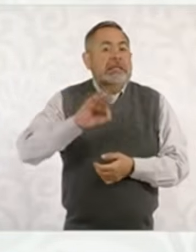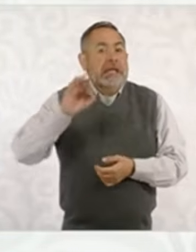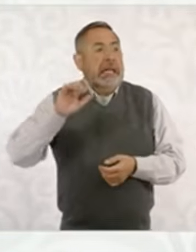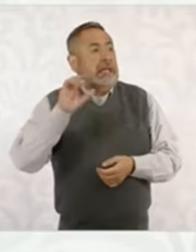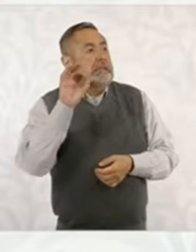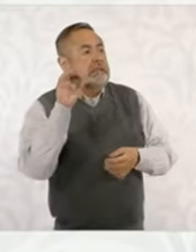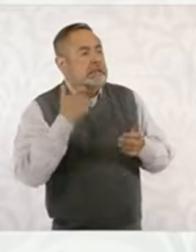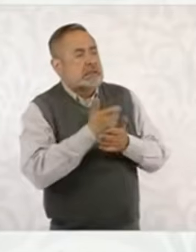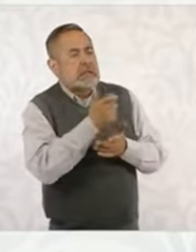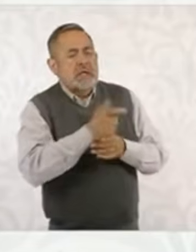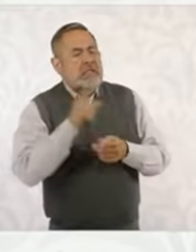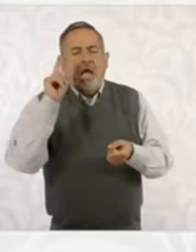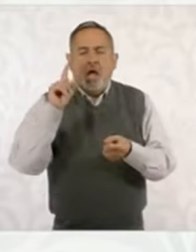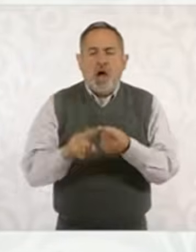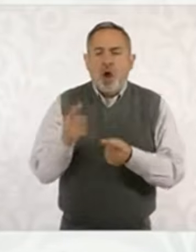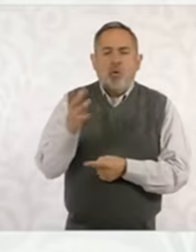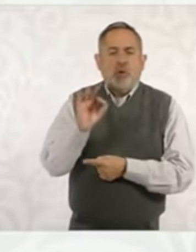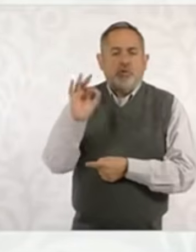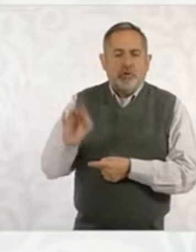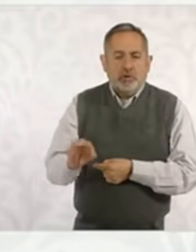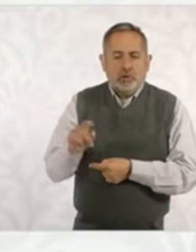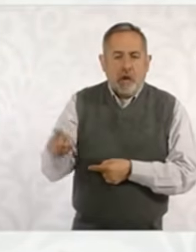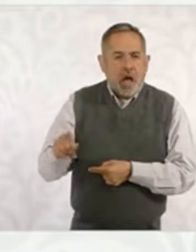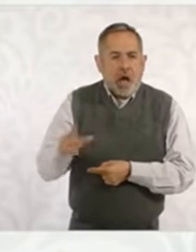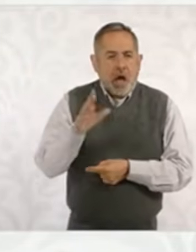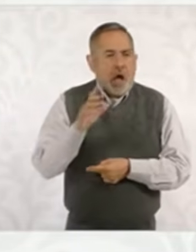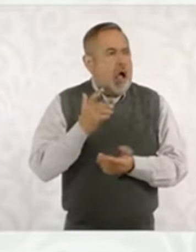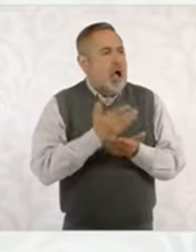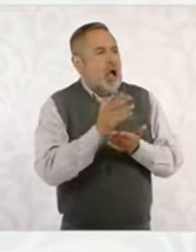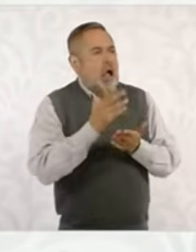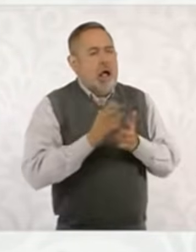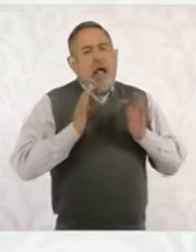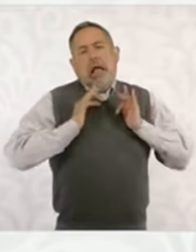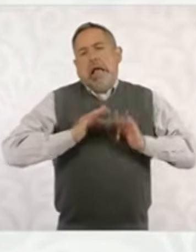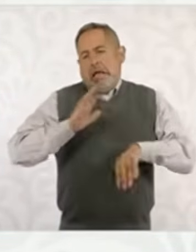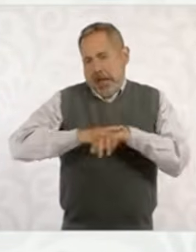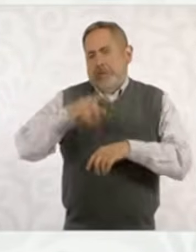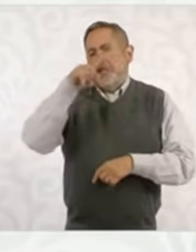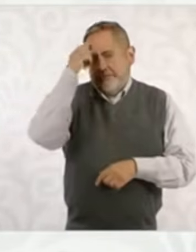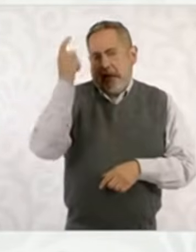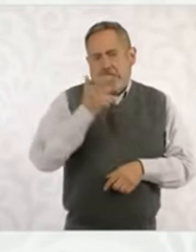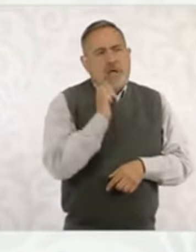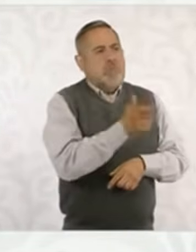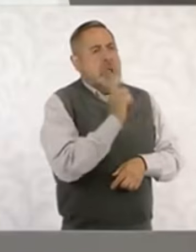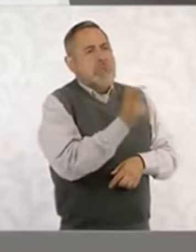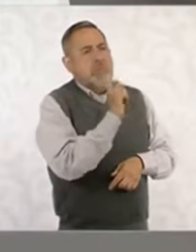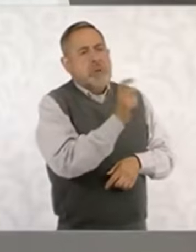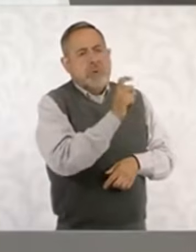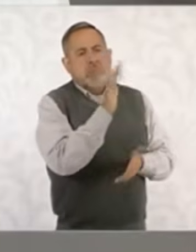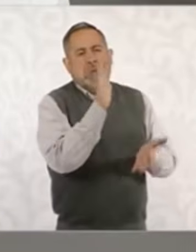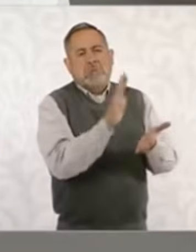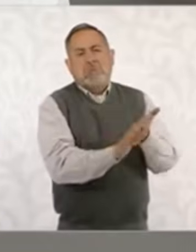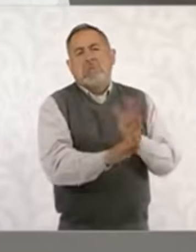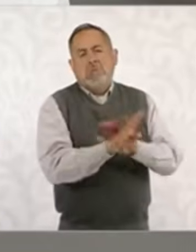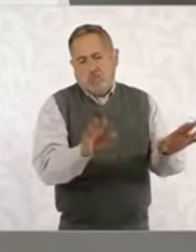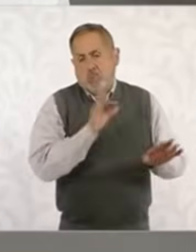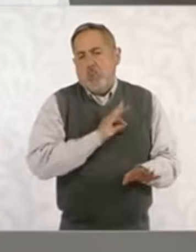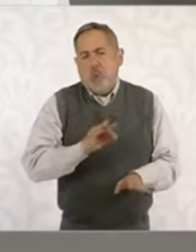al 4%. Ella ya no va a tener ningún problema para liquidar su crédito. La que sigue, por favor.